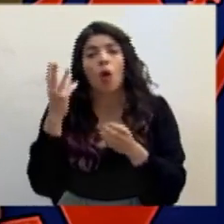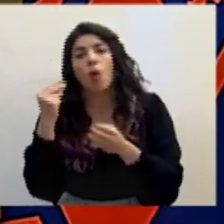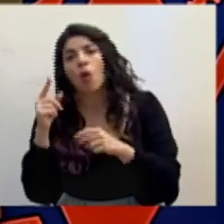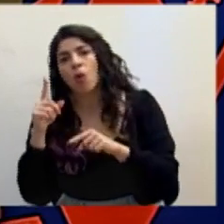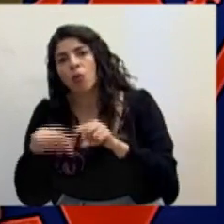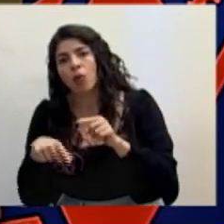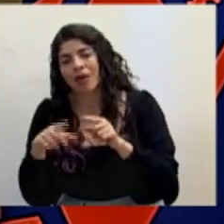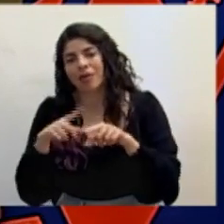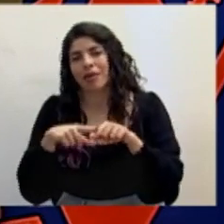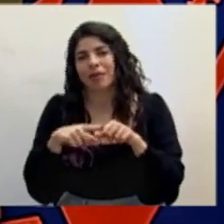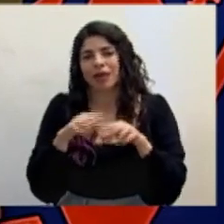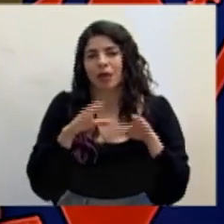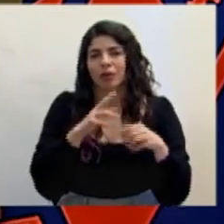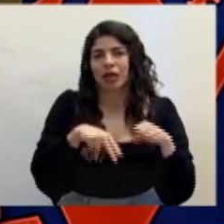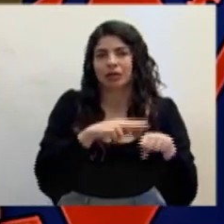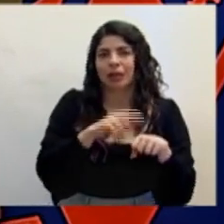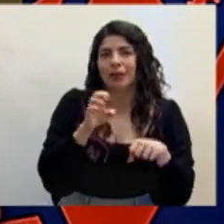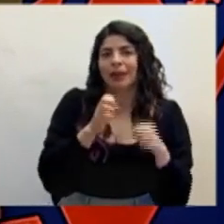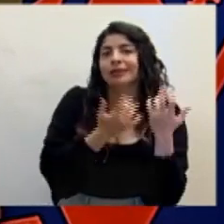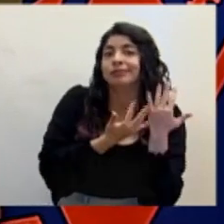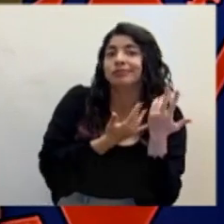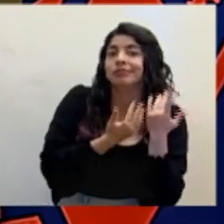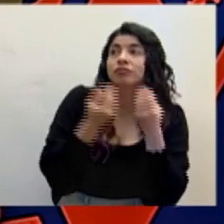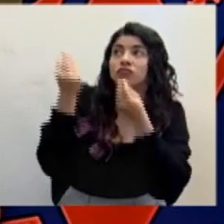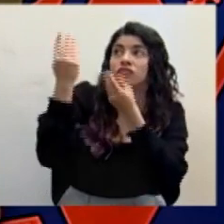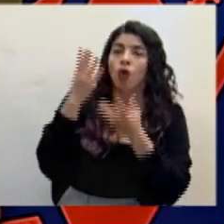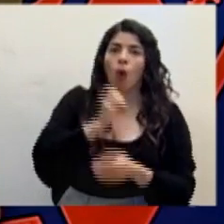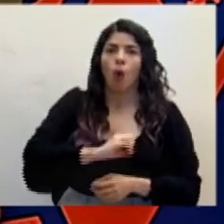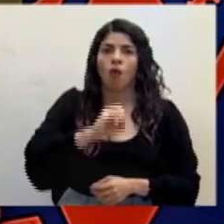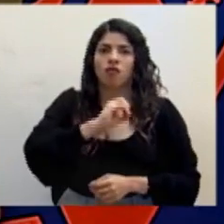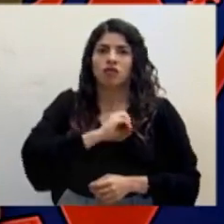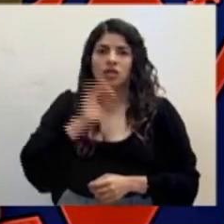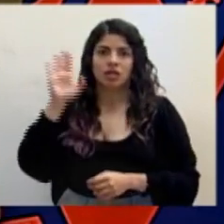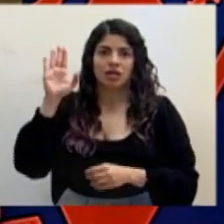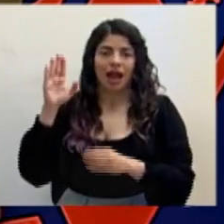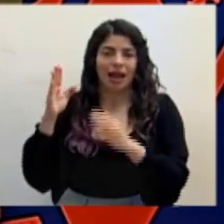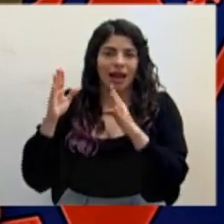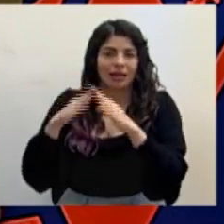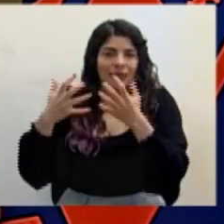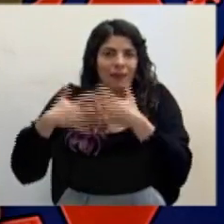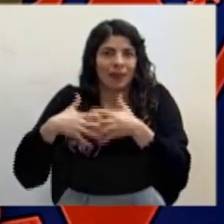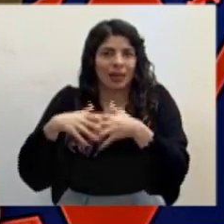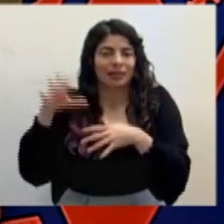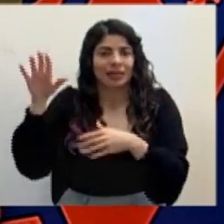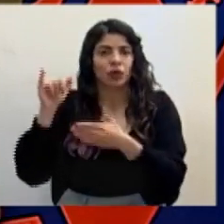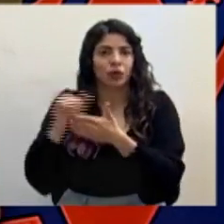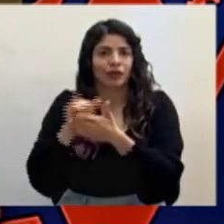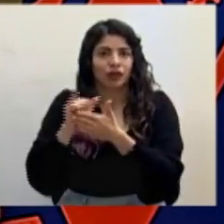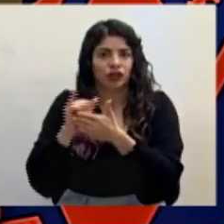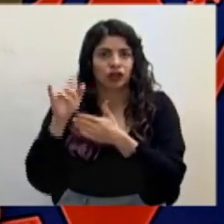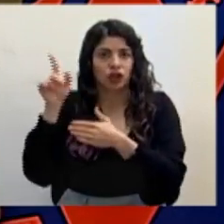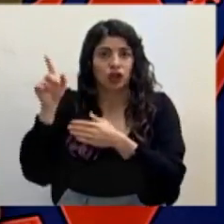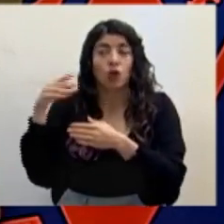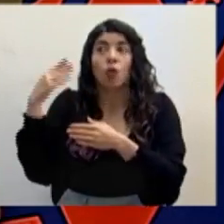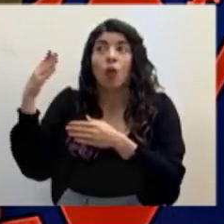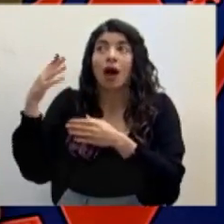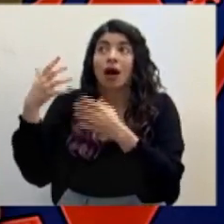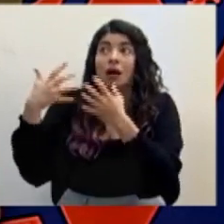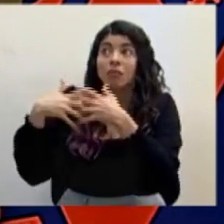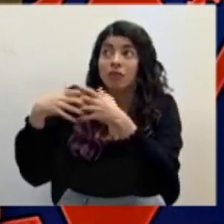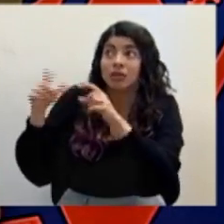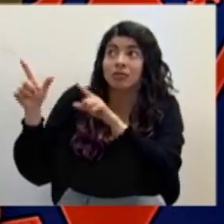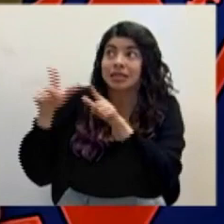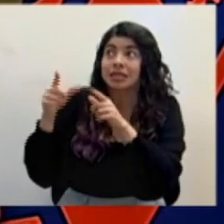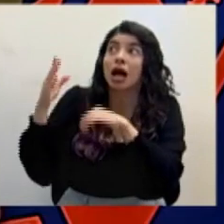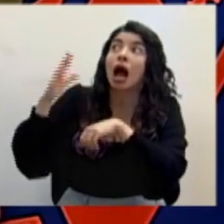Emergencias. Estamos a la espera de una comunicación oficial de ellos, de la casa matriz de ellos en Nueva York, donde va a autorizar revelar